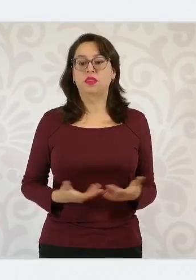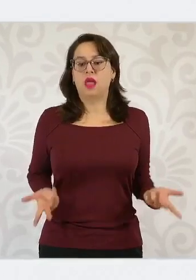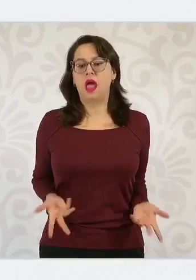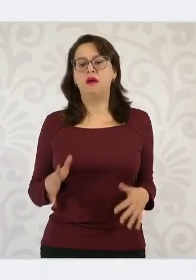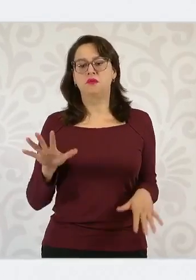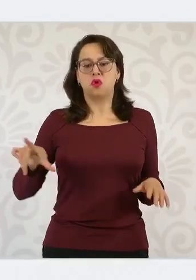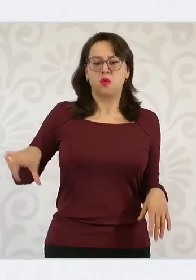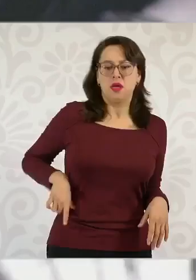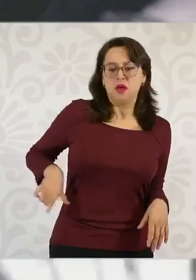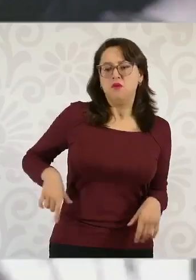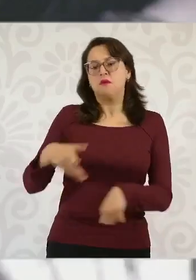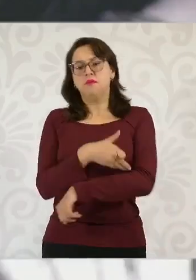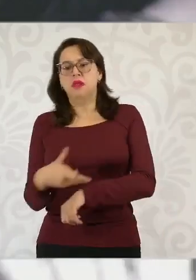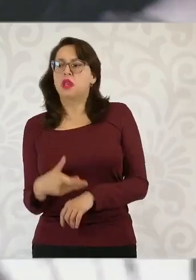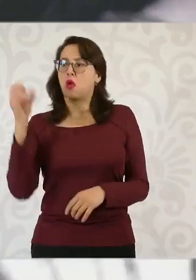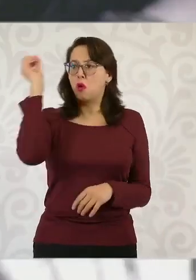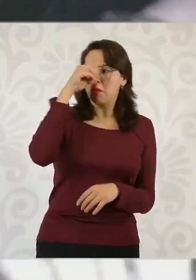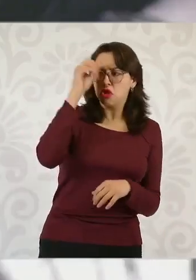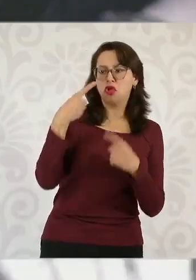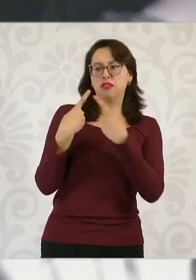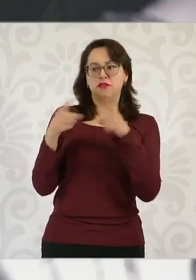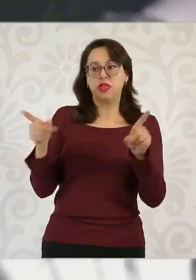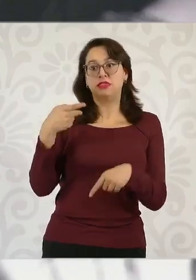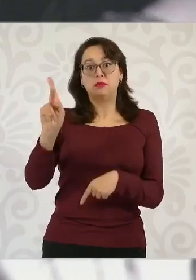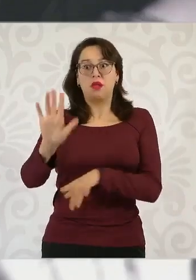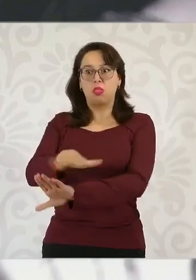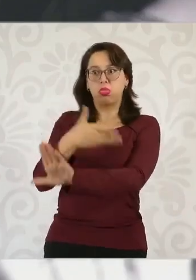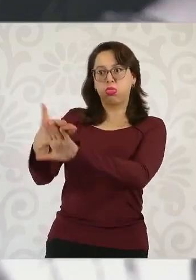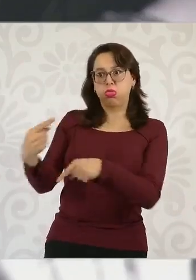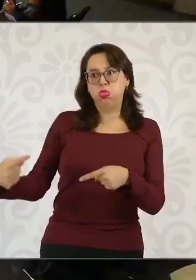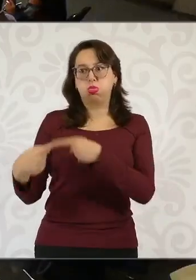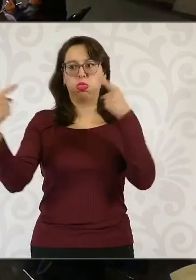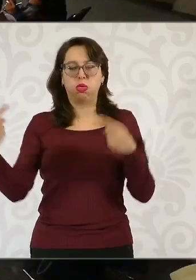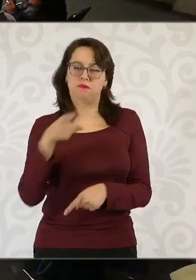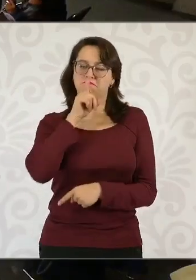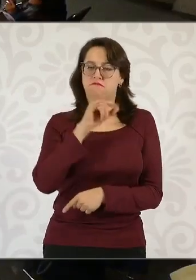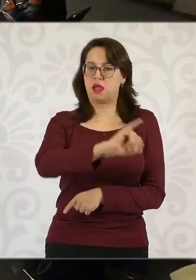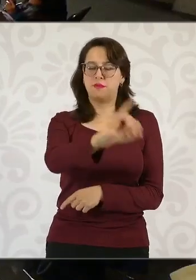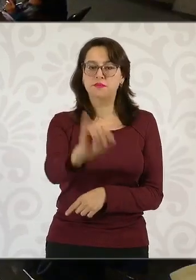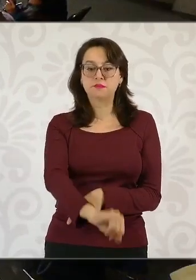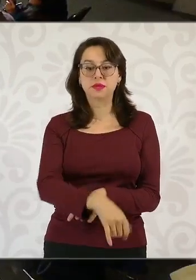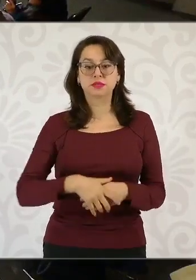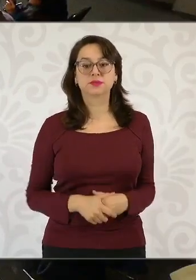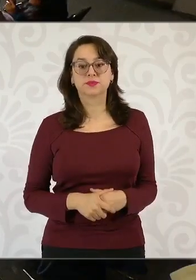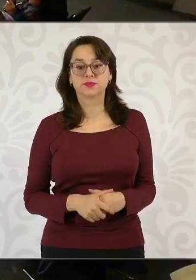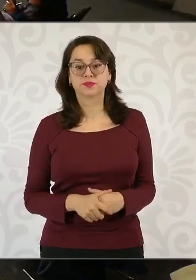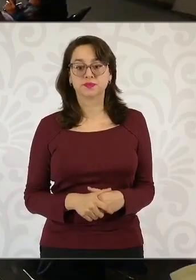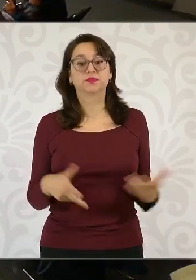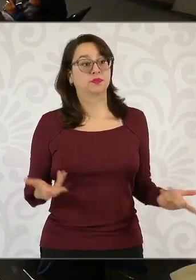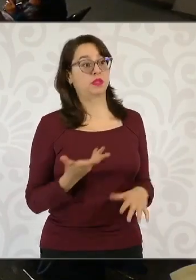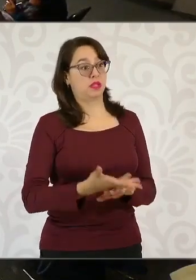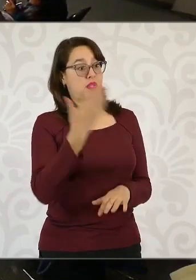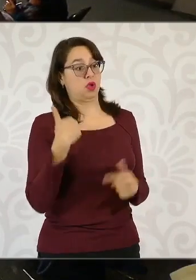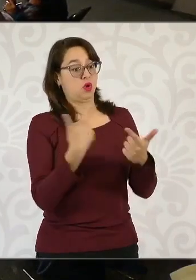sí, pero nosotros no nos vamos a confrontar con ellos. Precisamente parte de las labores, hace unos días también el colectivo